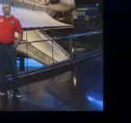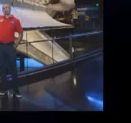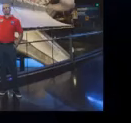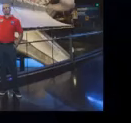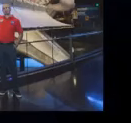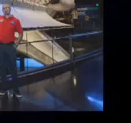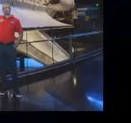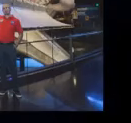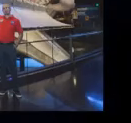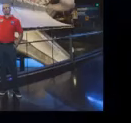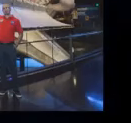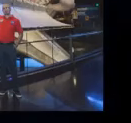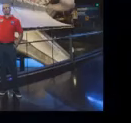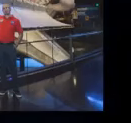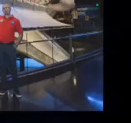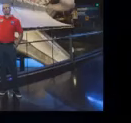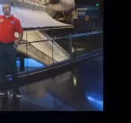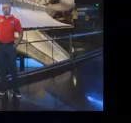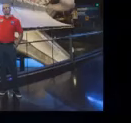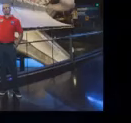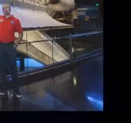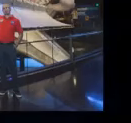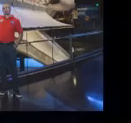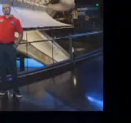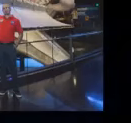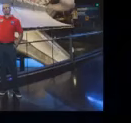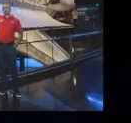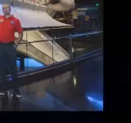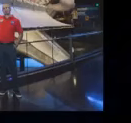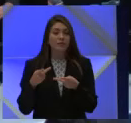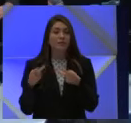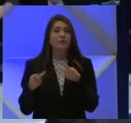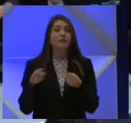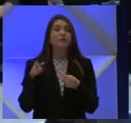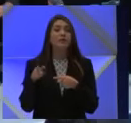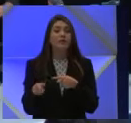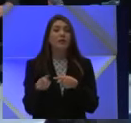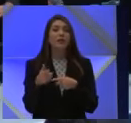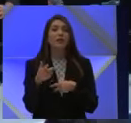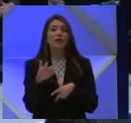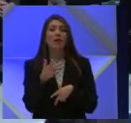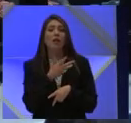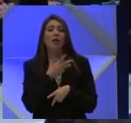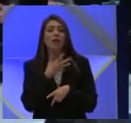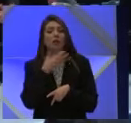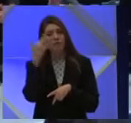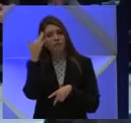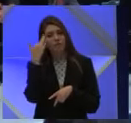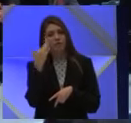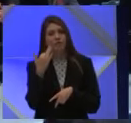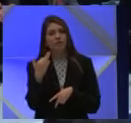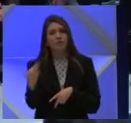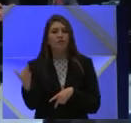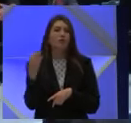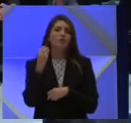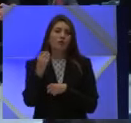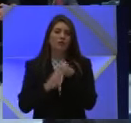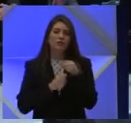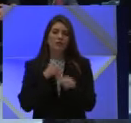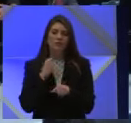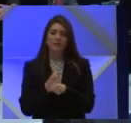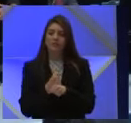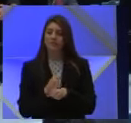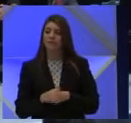las nuevas cápsulas para seguir llevando astronautas a la estación internacional pues se han algunos años